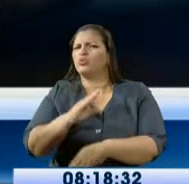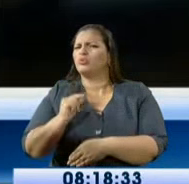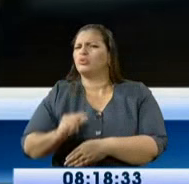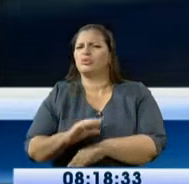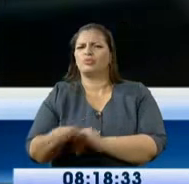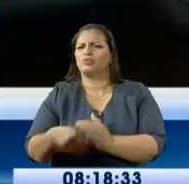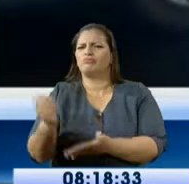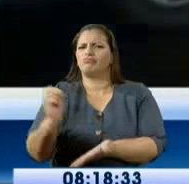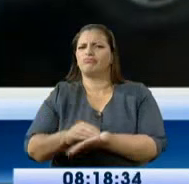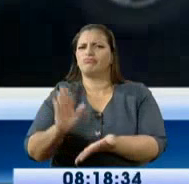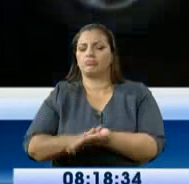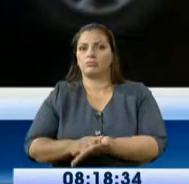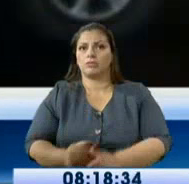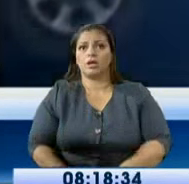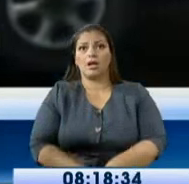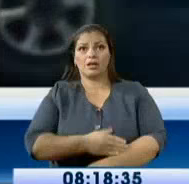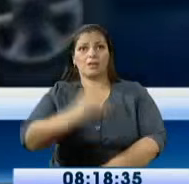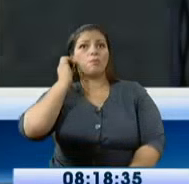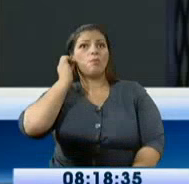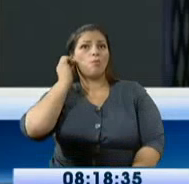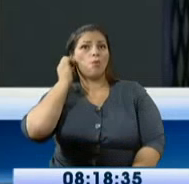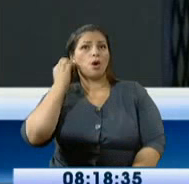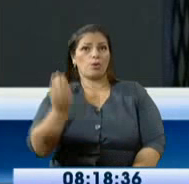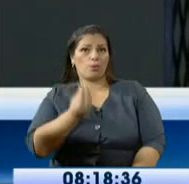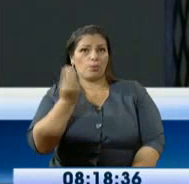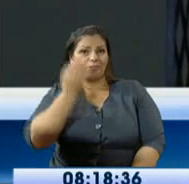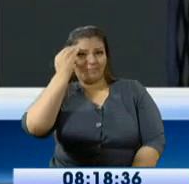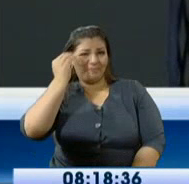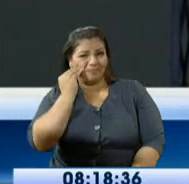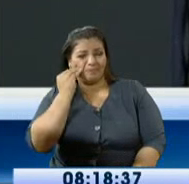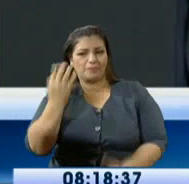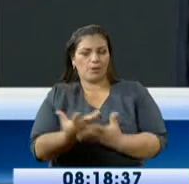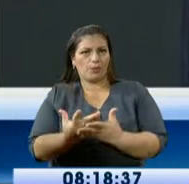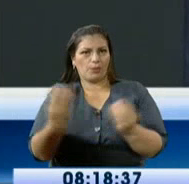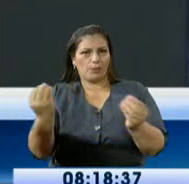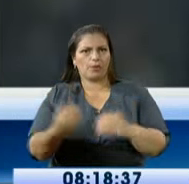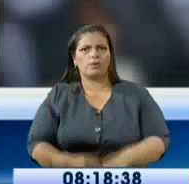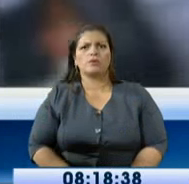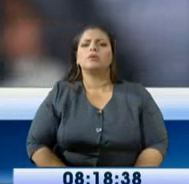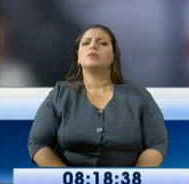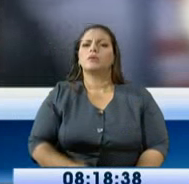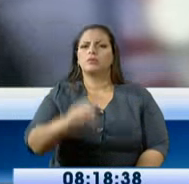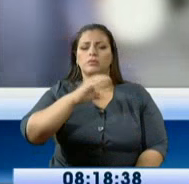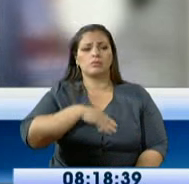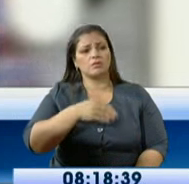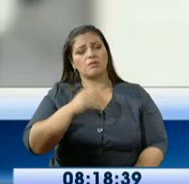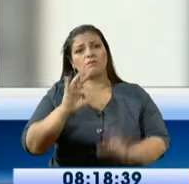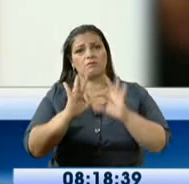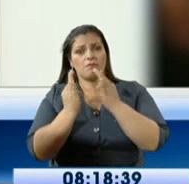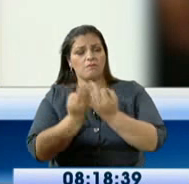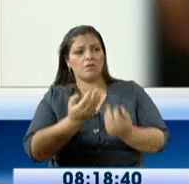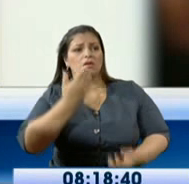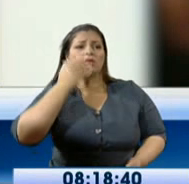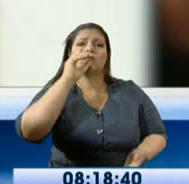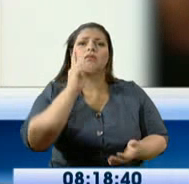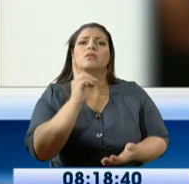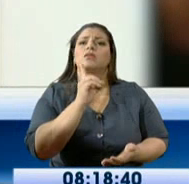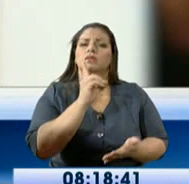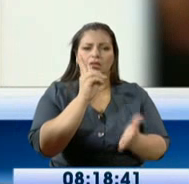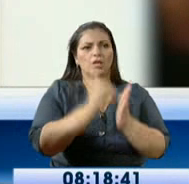permitió dar con esta presunta red de trata de personas, que tendría al menos 4 meses de actividades y en la que habrían sido captadas más de